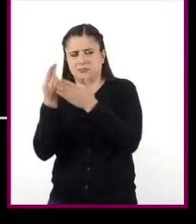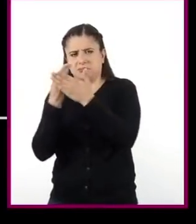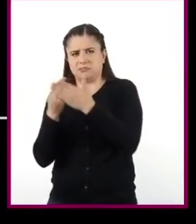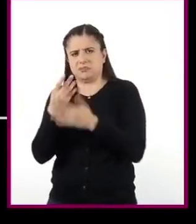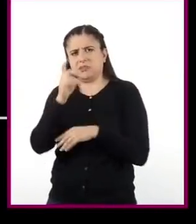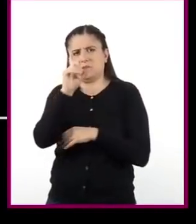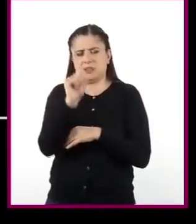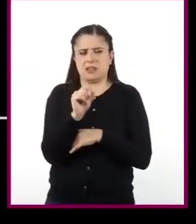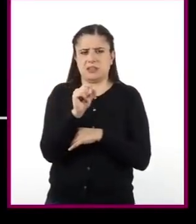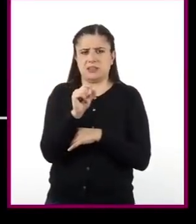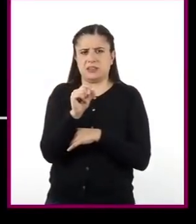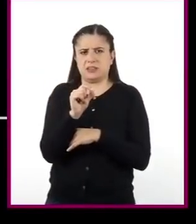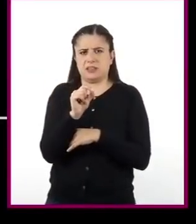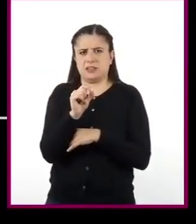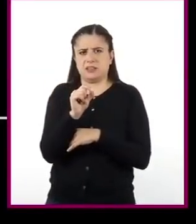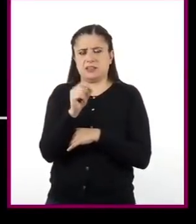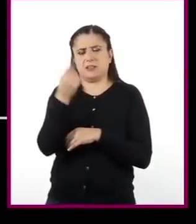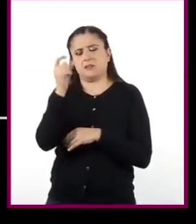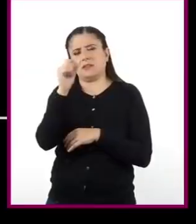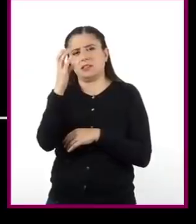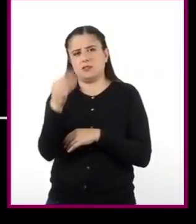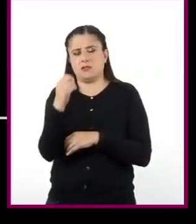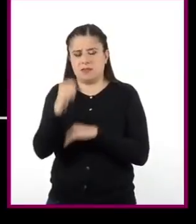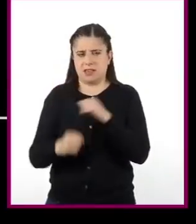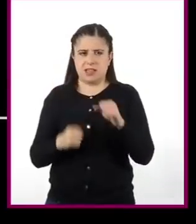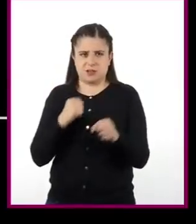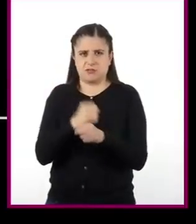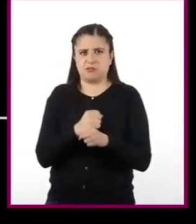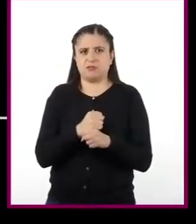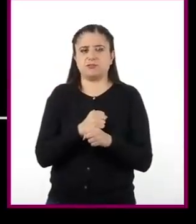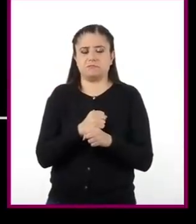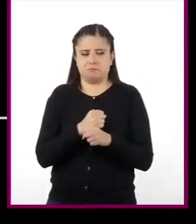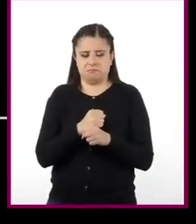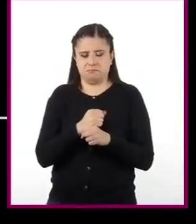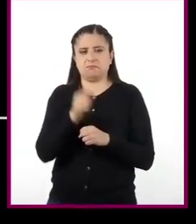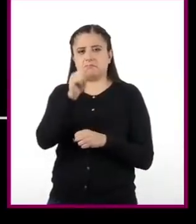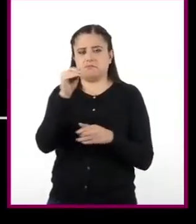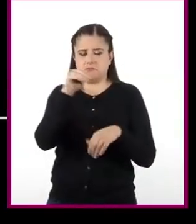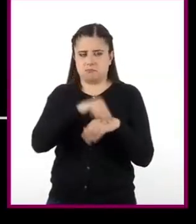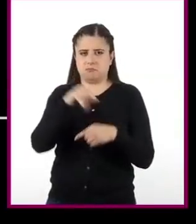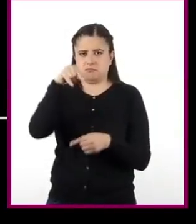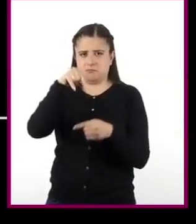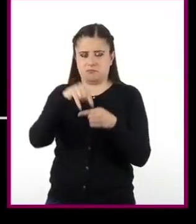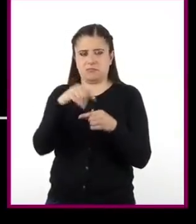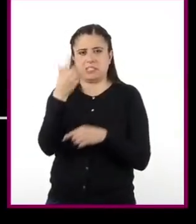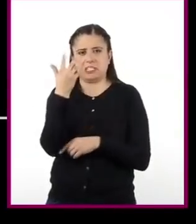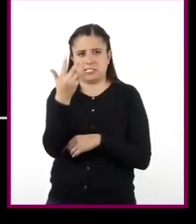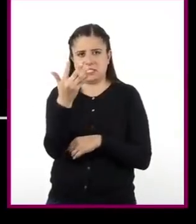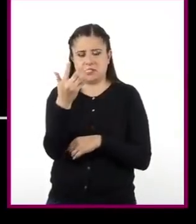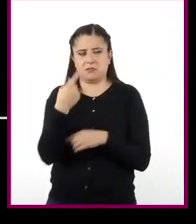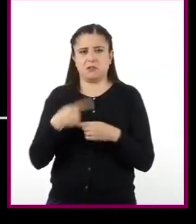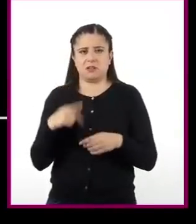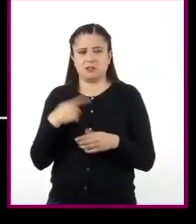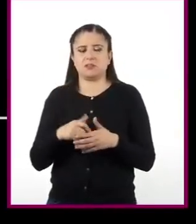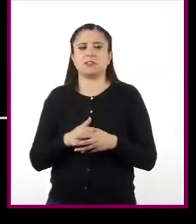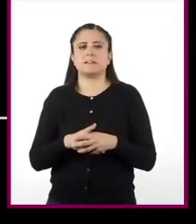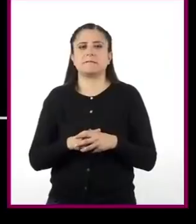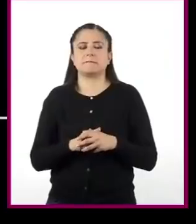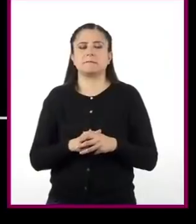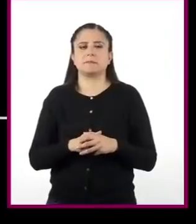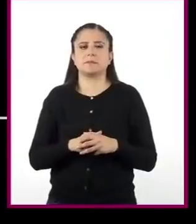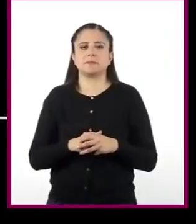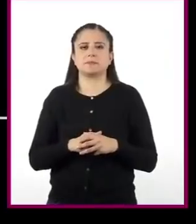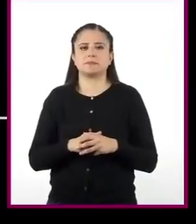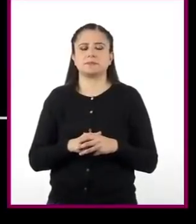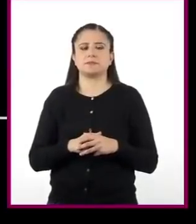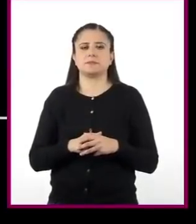entre 20 y 29 años, ¿verdad? Son 5. Entonces más o menos va por aquí